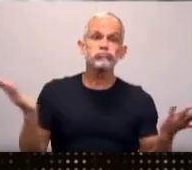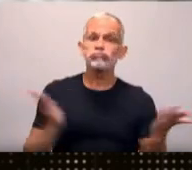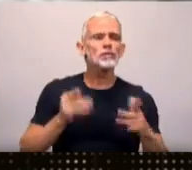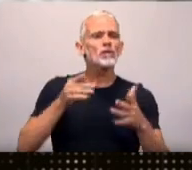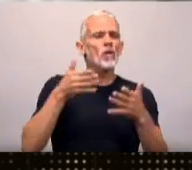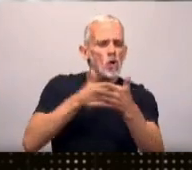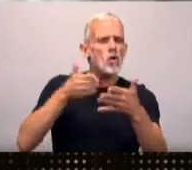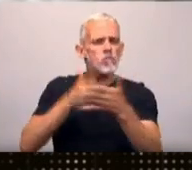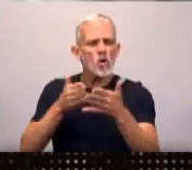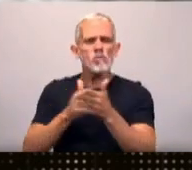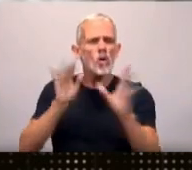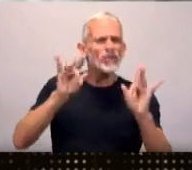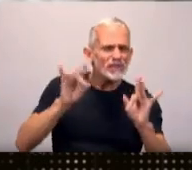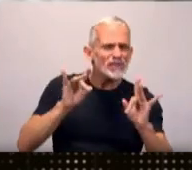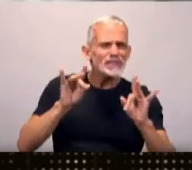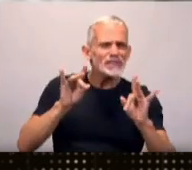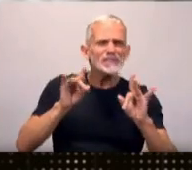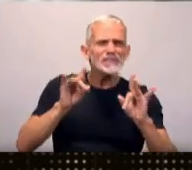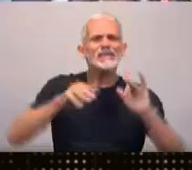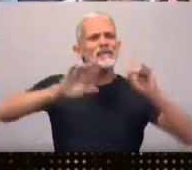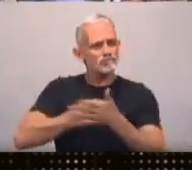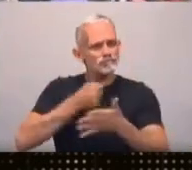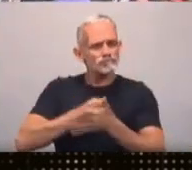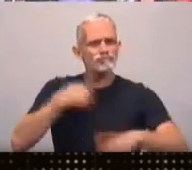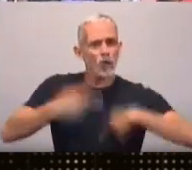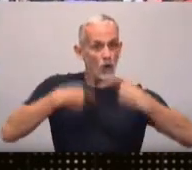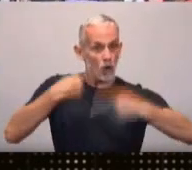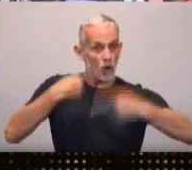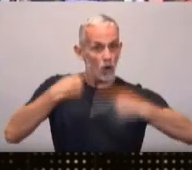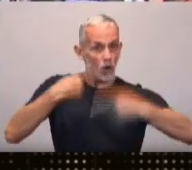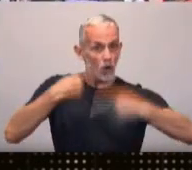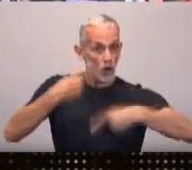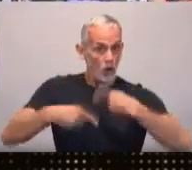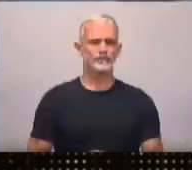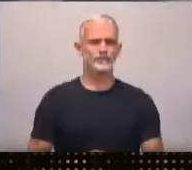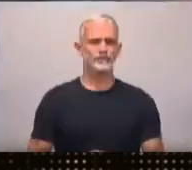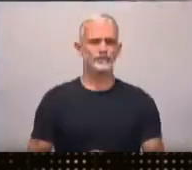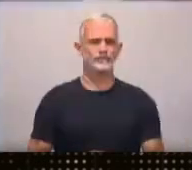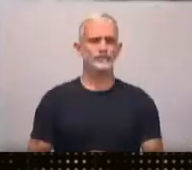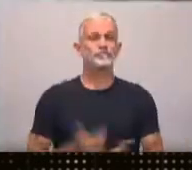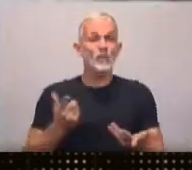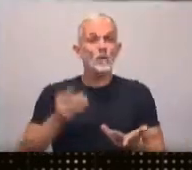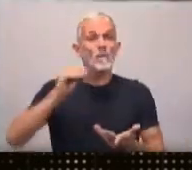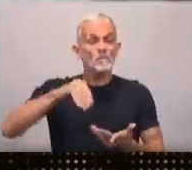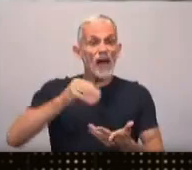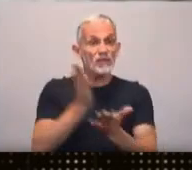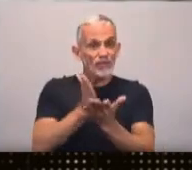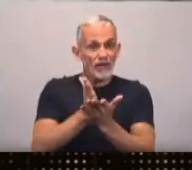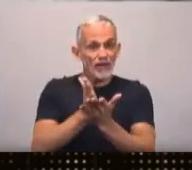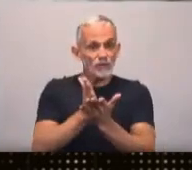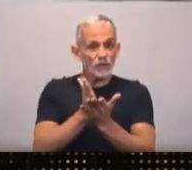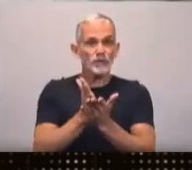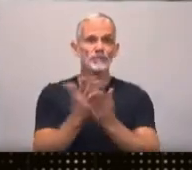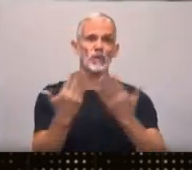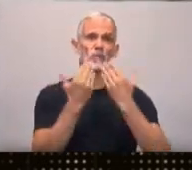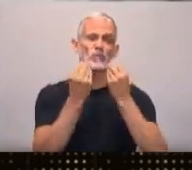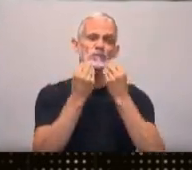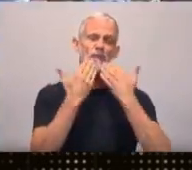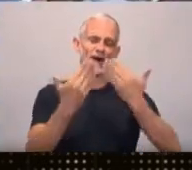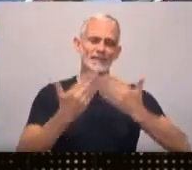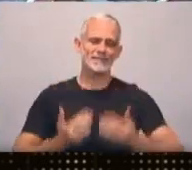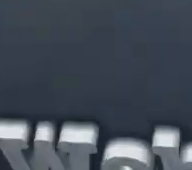lo que pase cueste lo que cueste vamos a seguir ampliando los derechos Muchísimas gracias